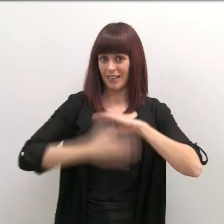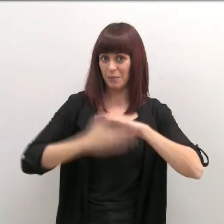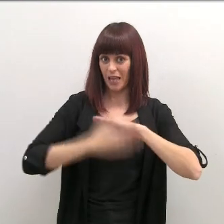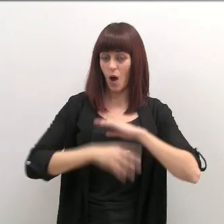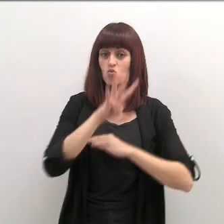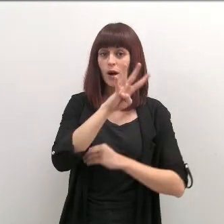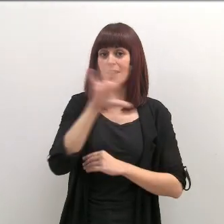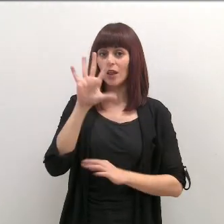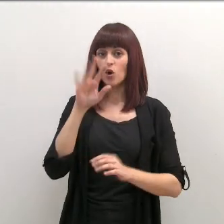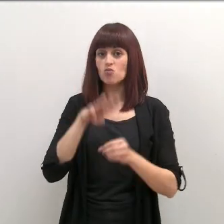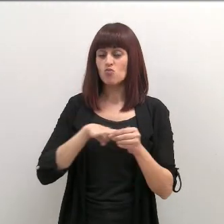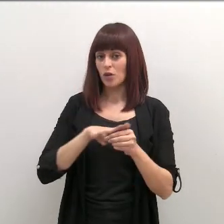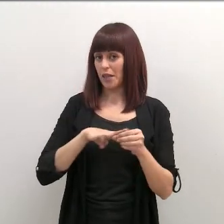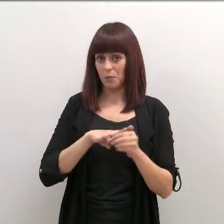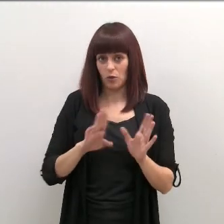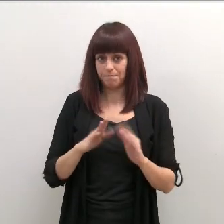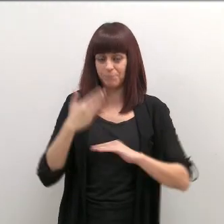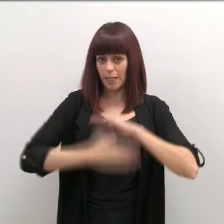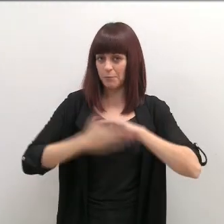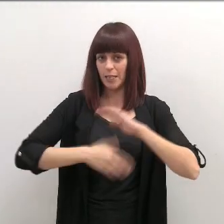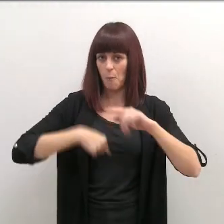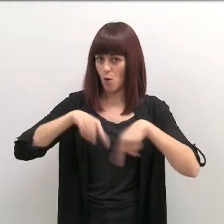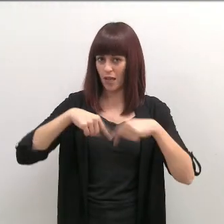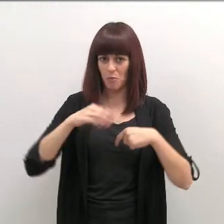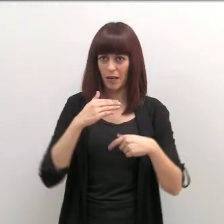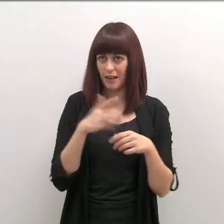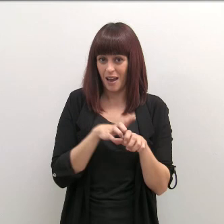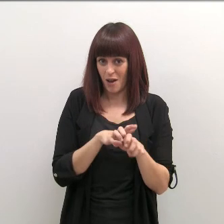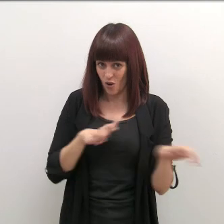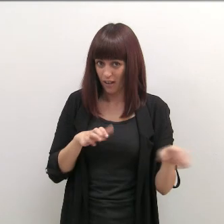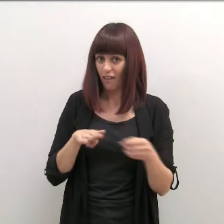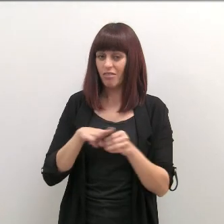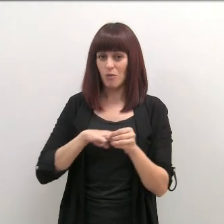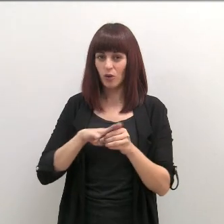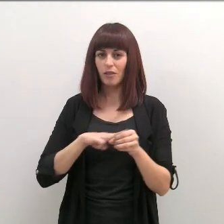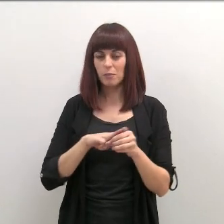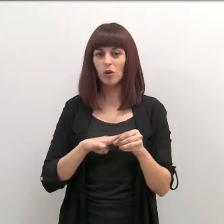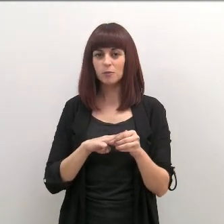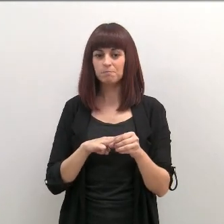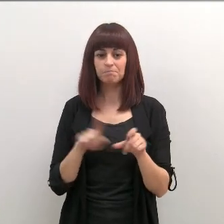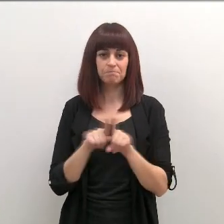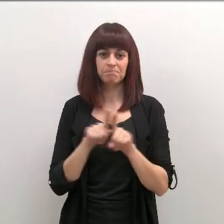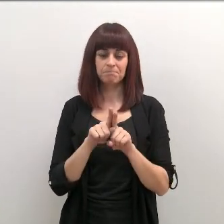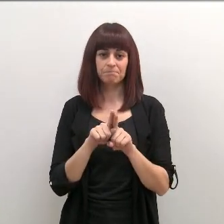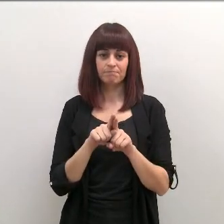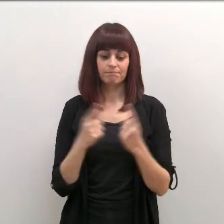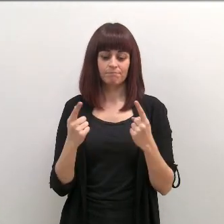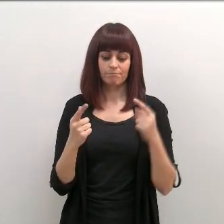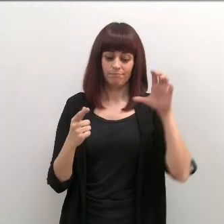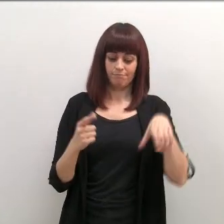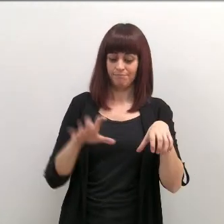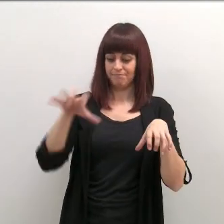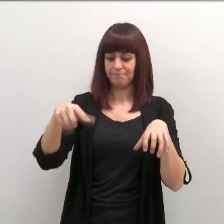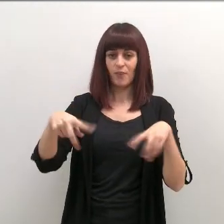45 municipios de forma práctica, porque casi todos los municipios van a tener frontera con otro municipio que va a estar